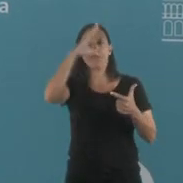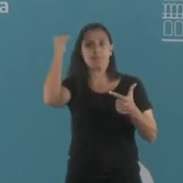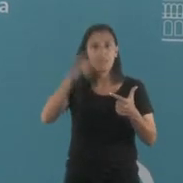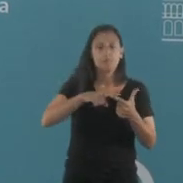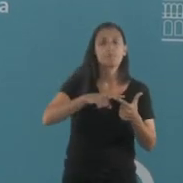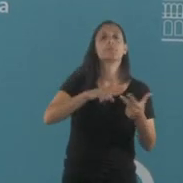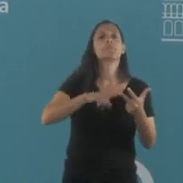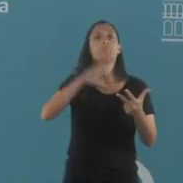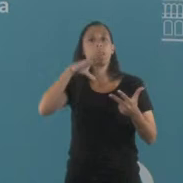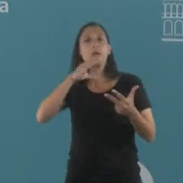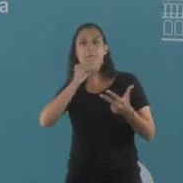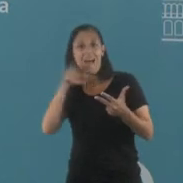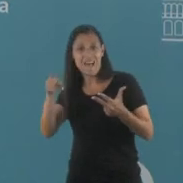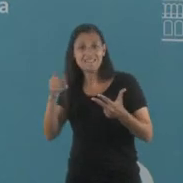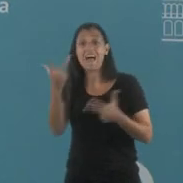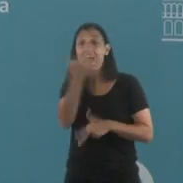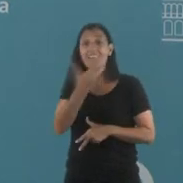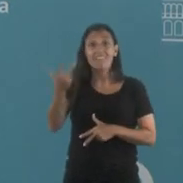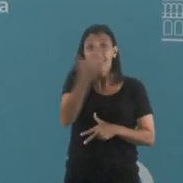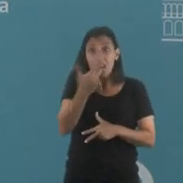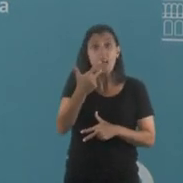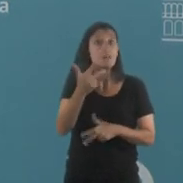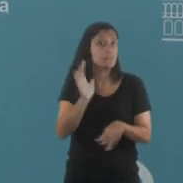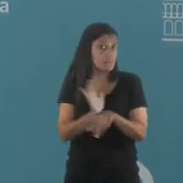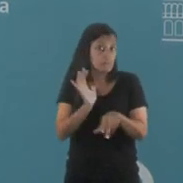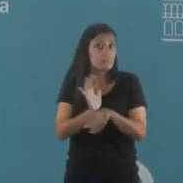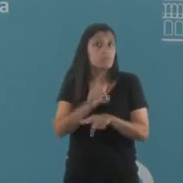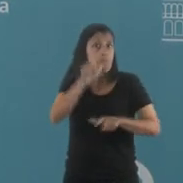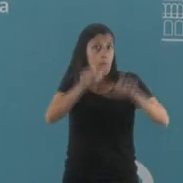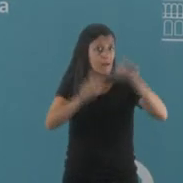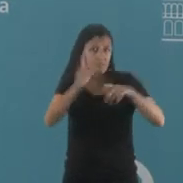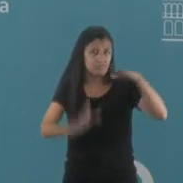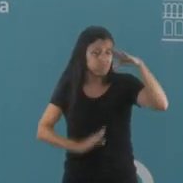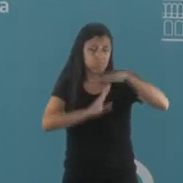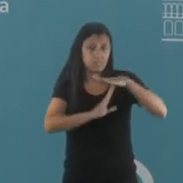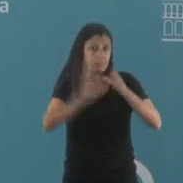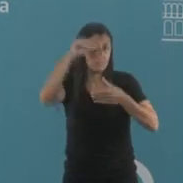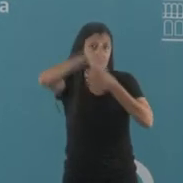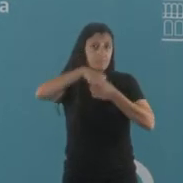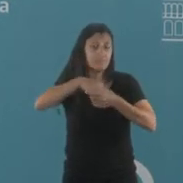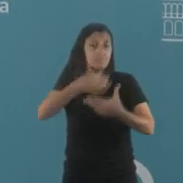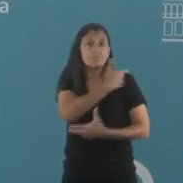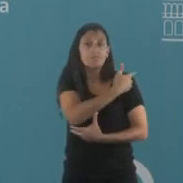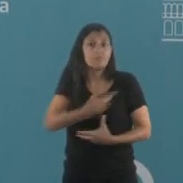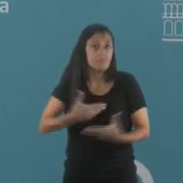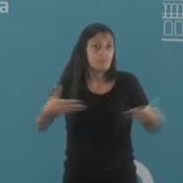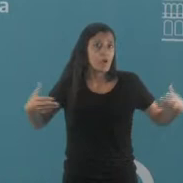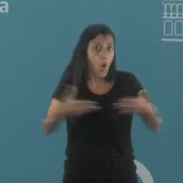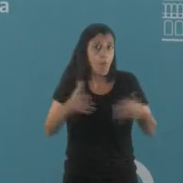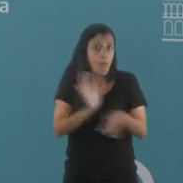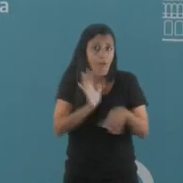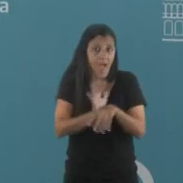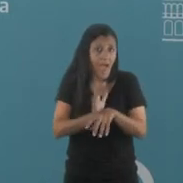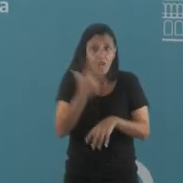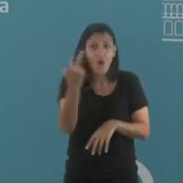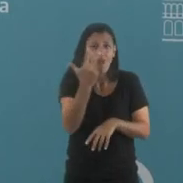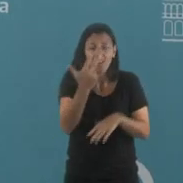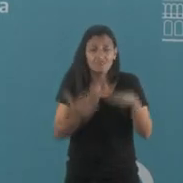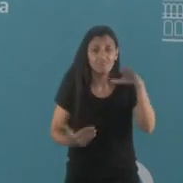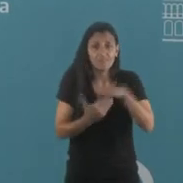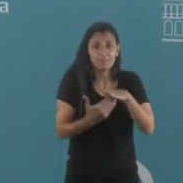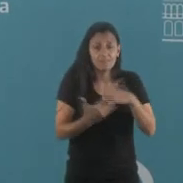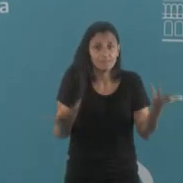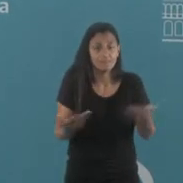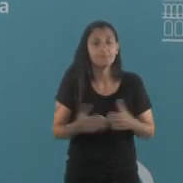Fernández de Kirchner, el ministro de Economía Sergio Massa, son las tres cabezas de esta coalición, de los tres espacios que